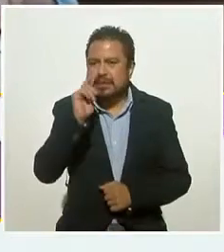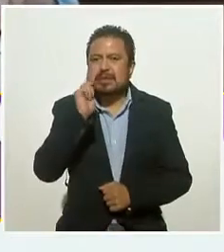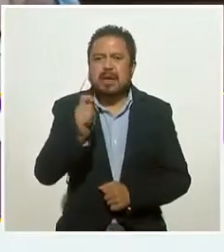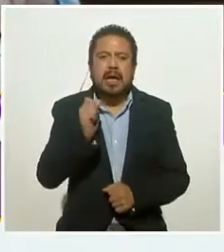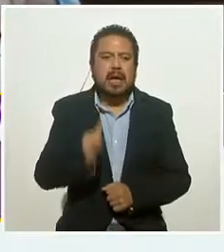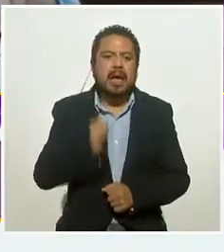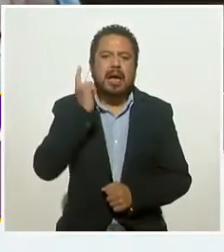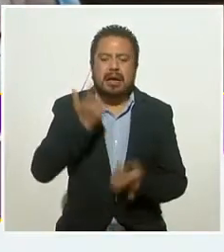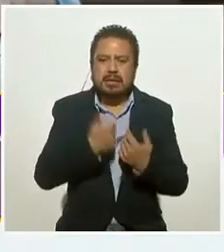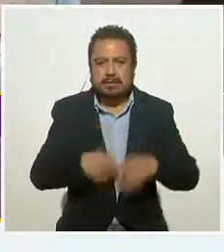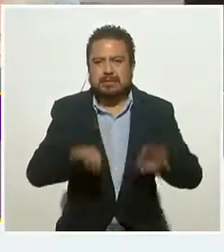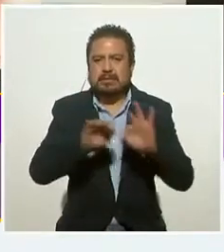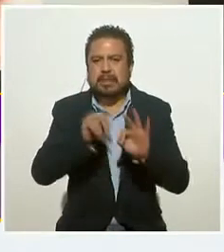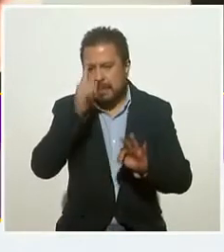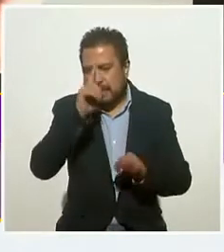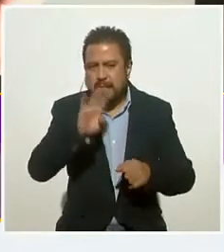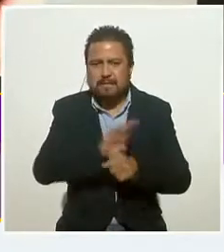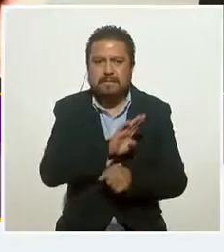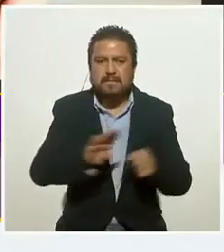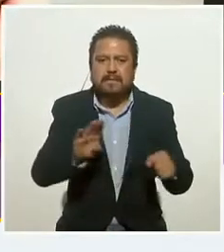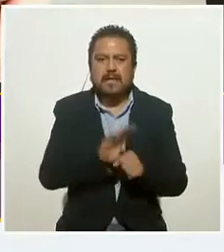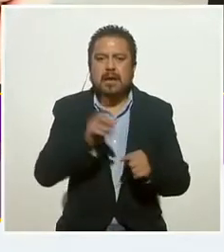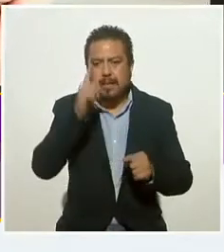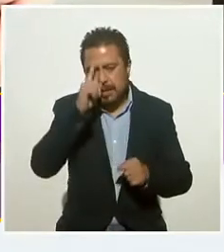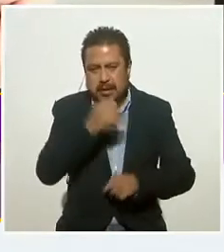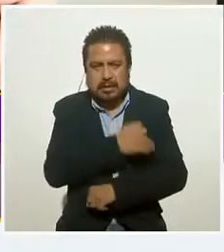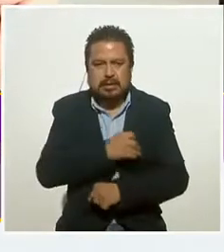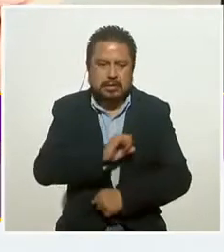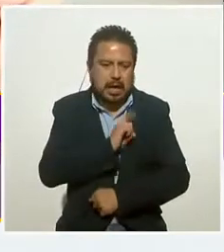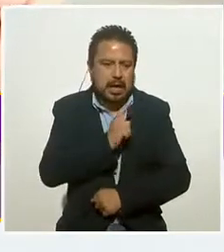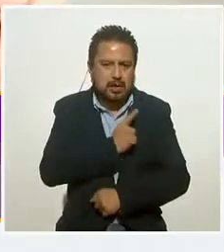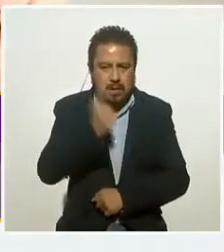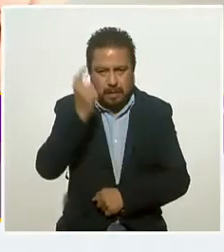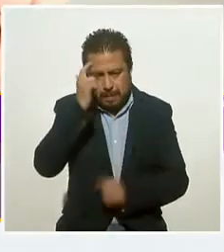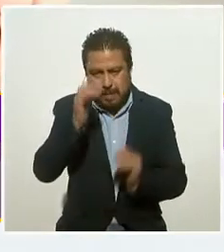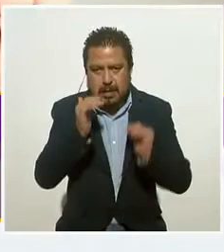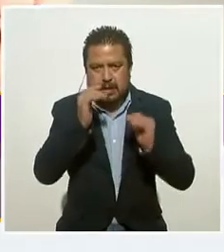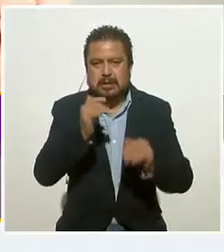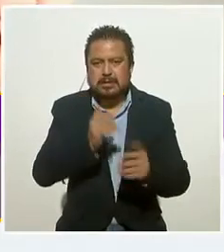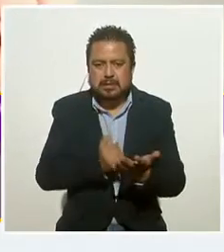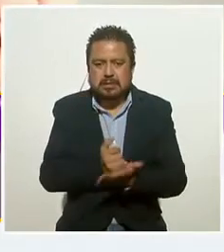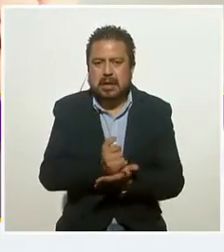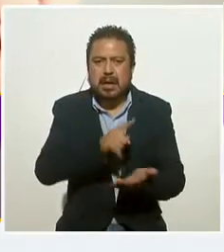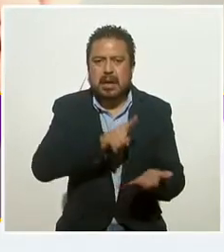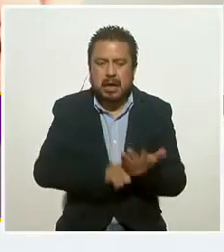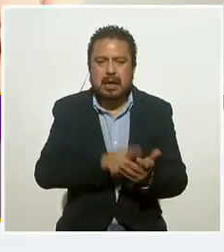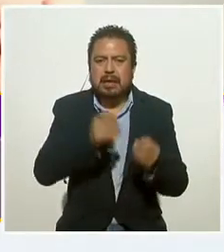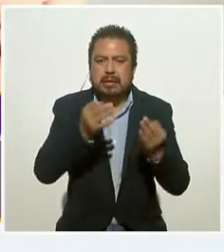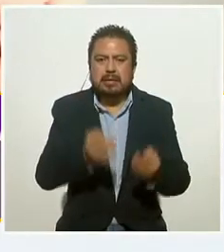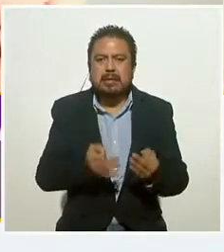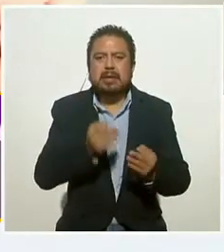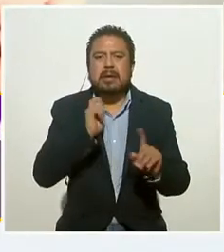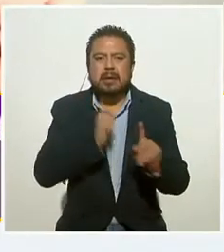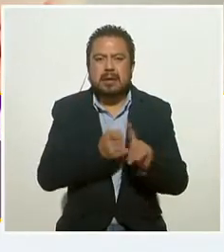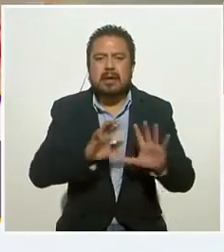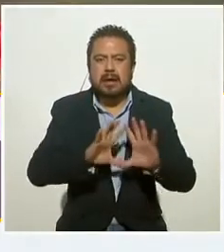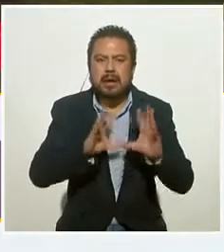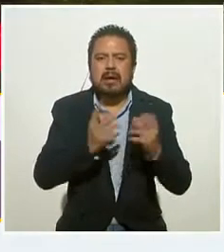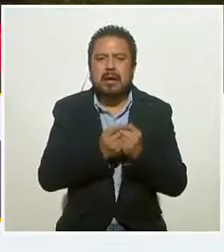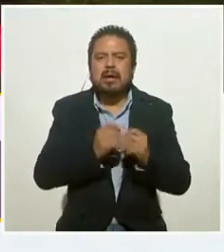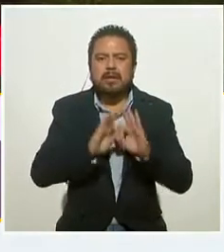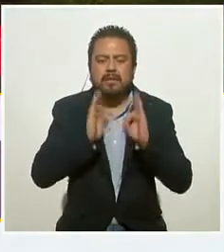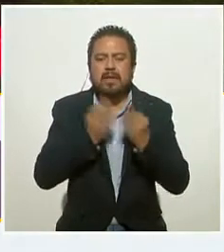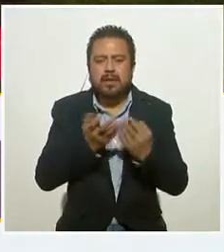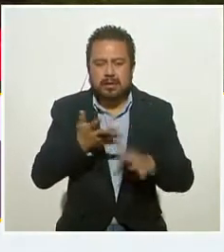algo esencial para el bienestar, para la salud mental, la toma de decisiones, y que realmente debería ser parte de nuestra